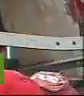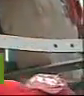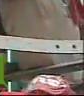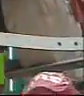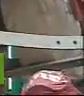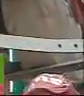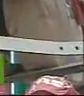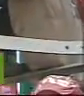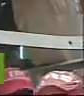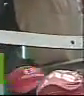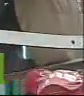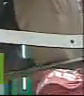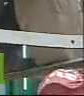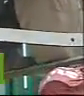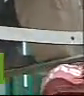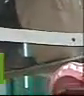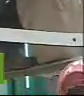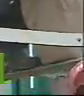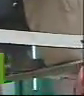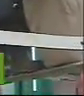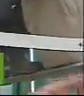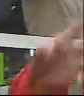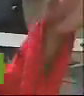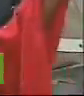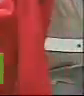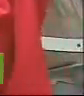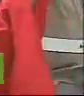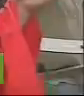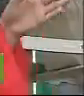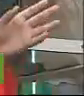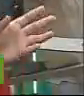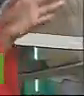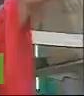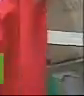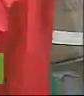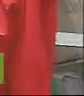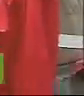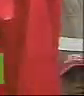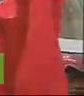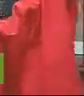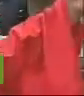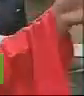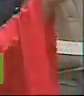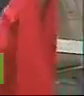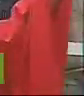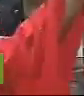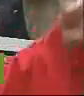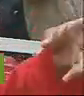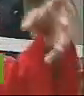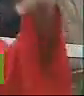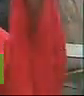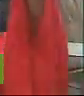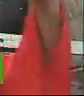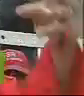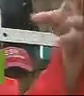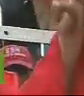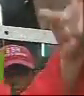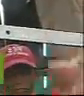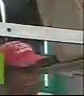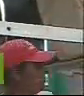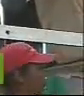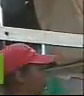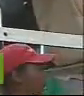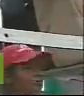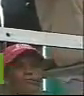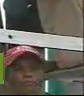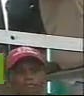holu yaje ya ya huru he tu macho conta maraca na pucho arena ya kan holu tawara ya ya tañara na ari huna kan na pucho no guayu ya